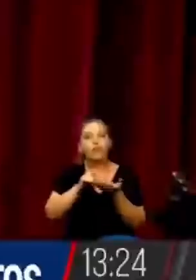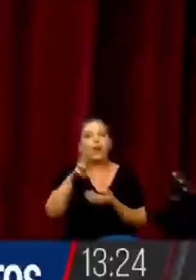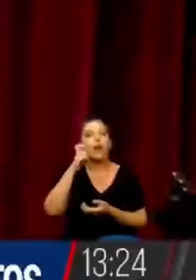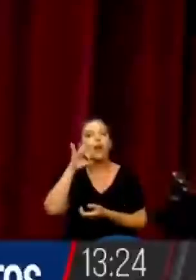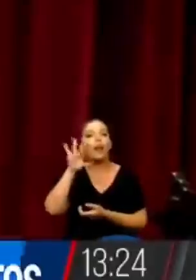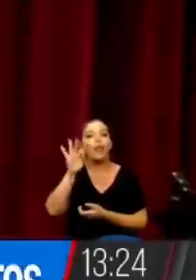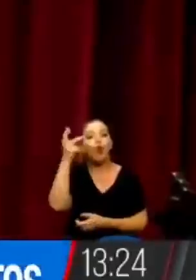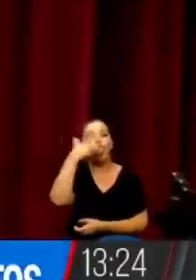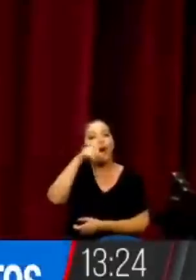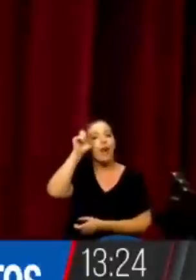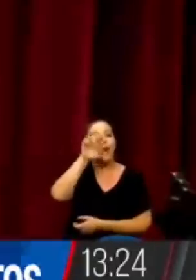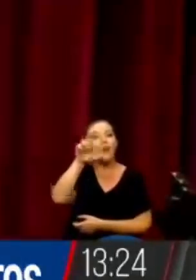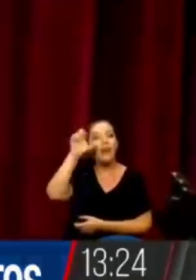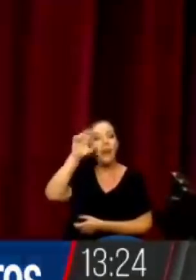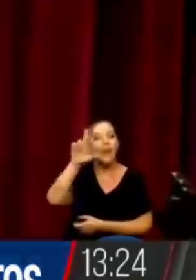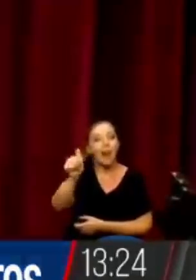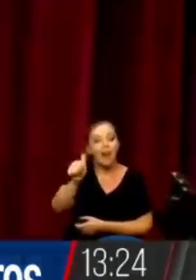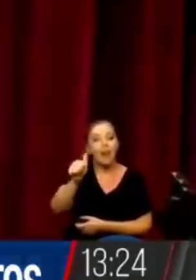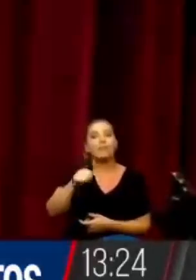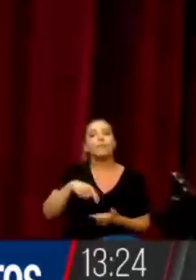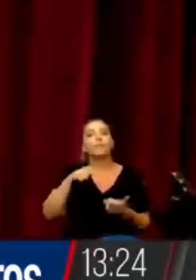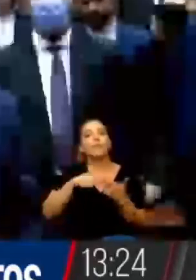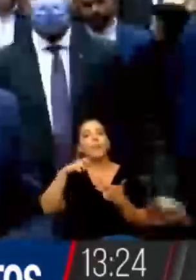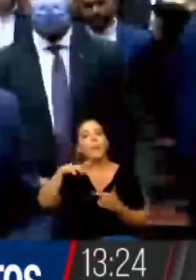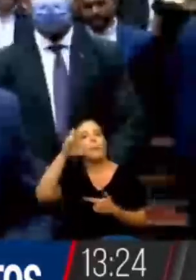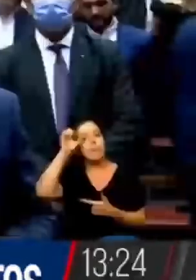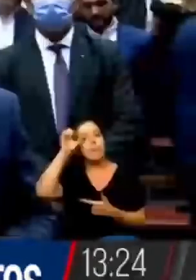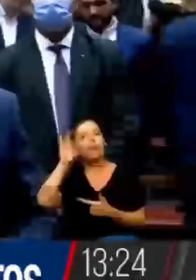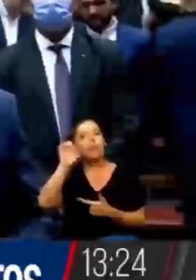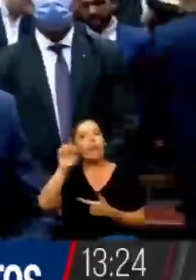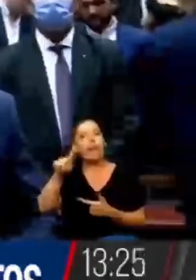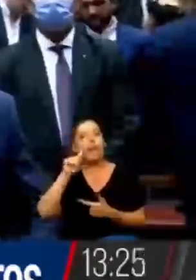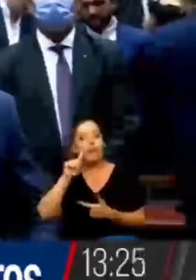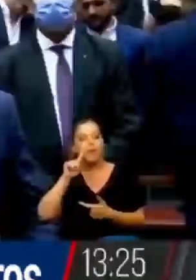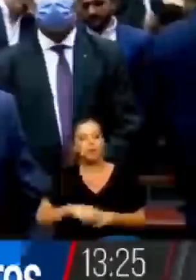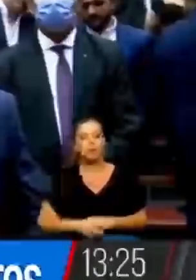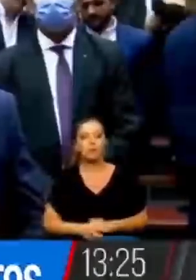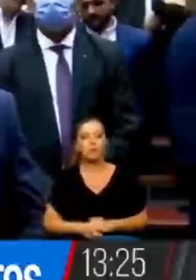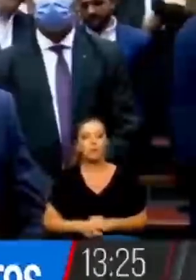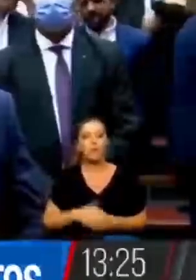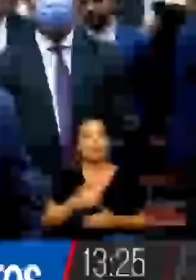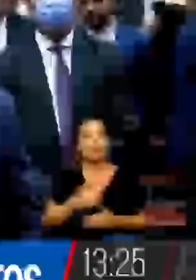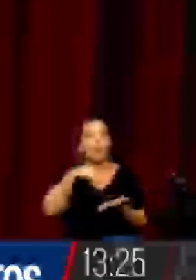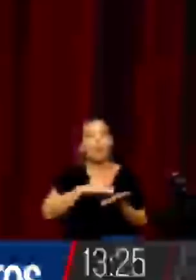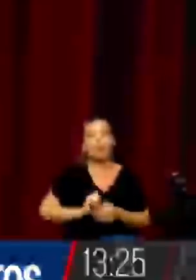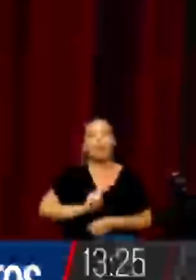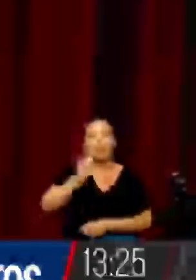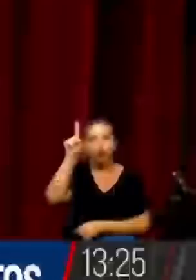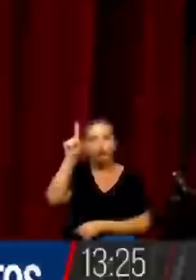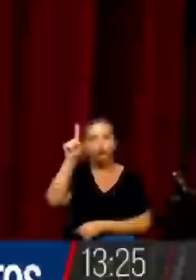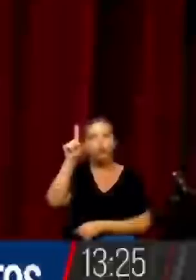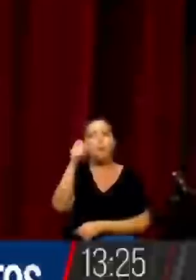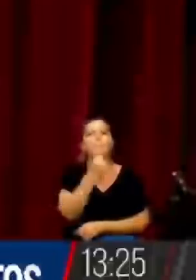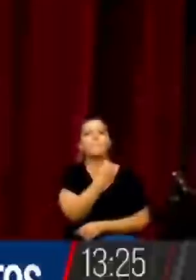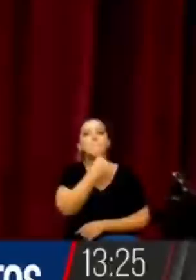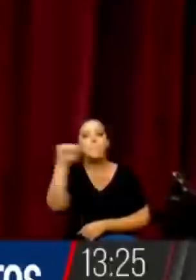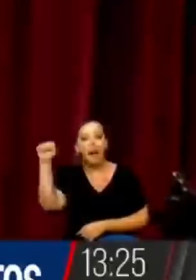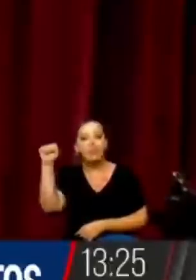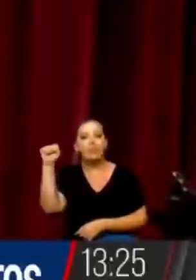discusión de lo que vemos, a ver si tenemos la carátula de lo que está pasando en el radicalismo, si la discusión que vemos en